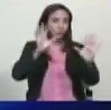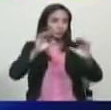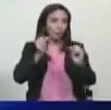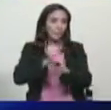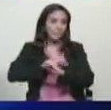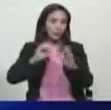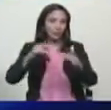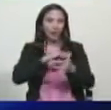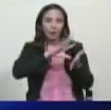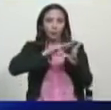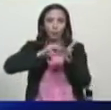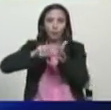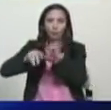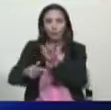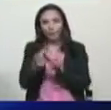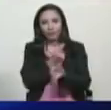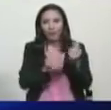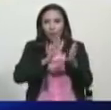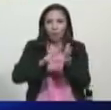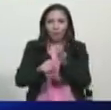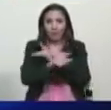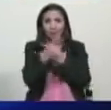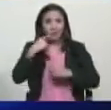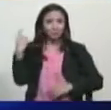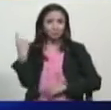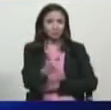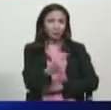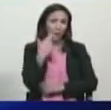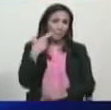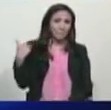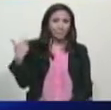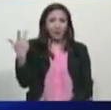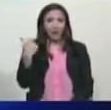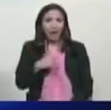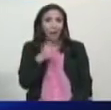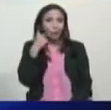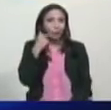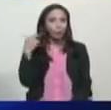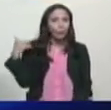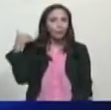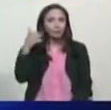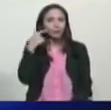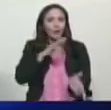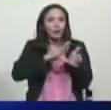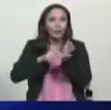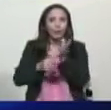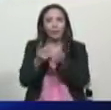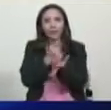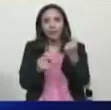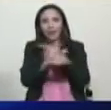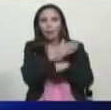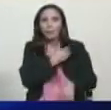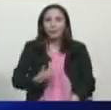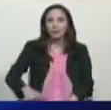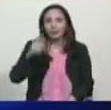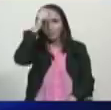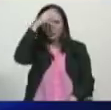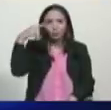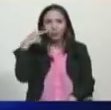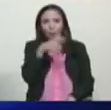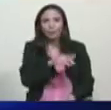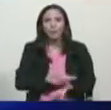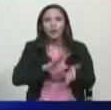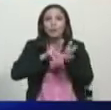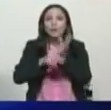quita es la plata al mundo. Esa es su vida, él es un magnate. Está acostumbrado a quitarle la plata a los demás. Está acostumbrado a quitarle el dinero